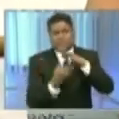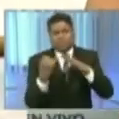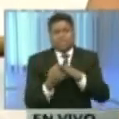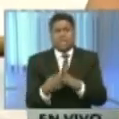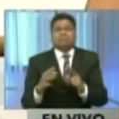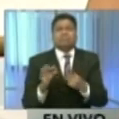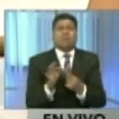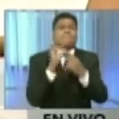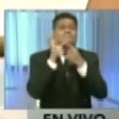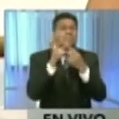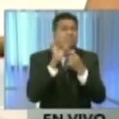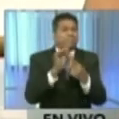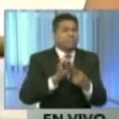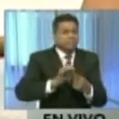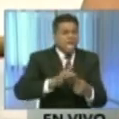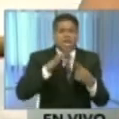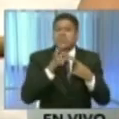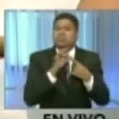exclusivamente interna